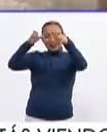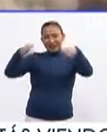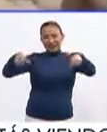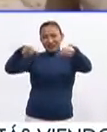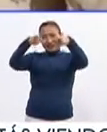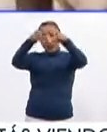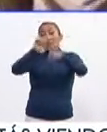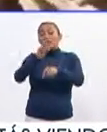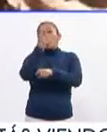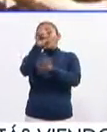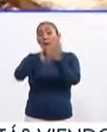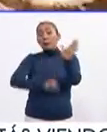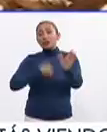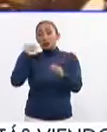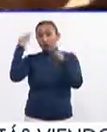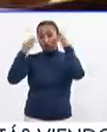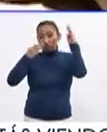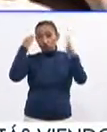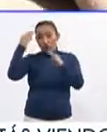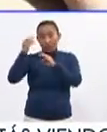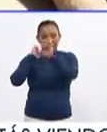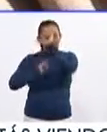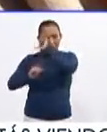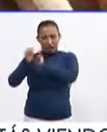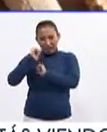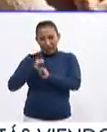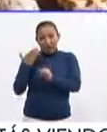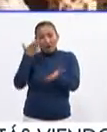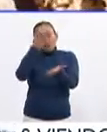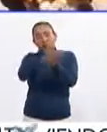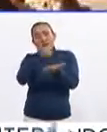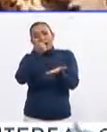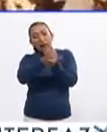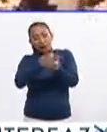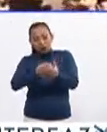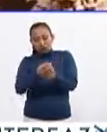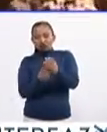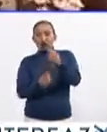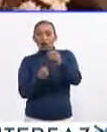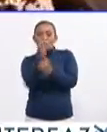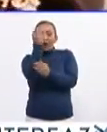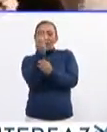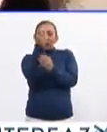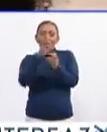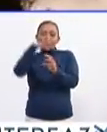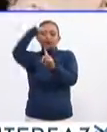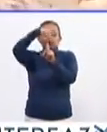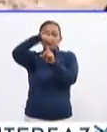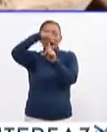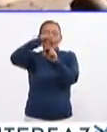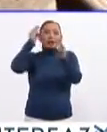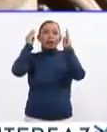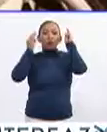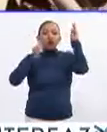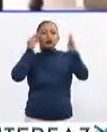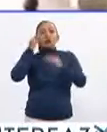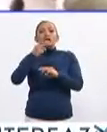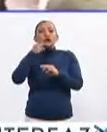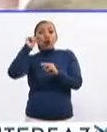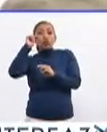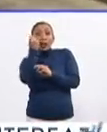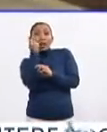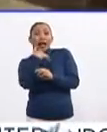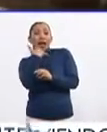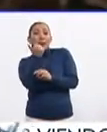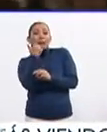Durante 4 meses, personal del Museo Nacional de Antropología intervino en la fuente invertida del patio central del recinto museístico aplicando una